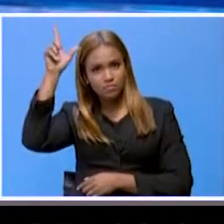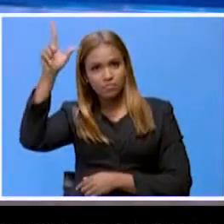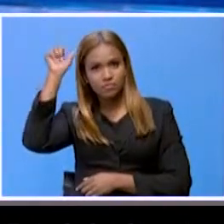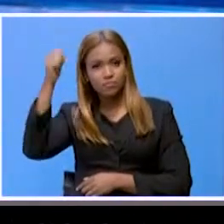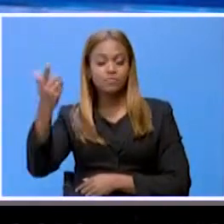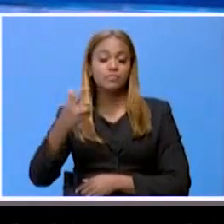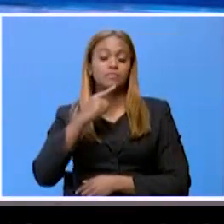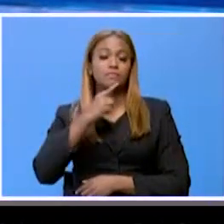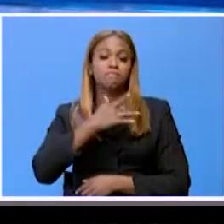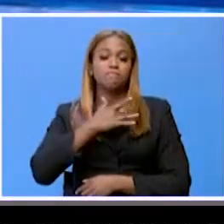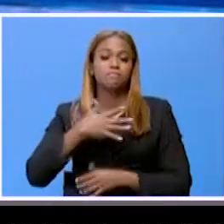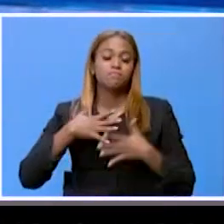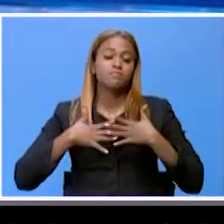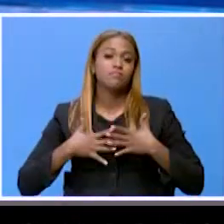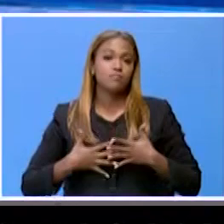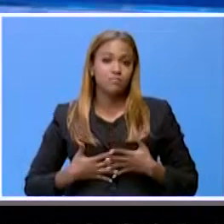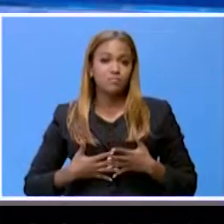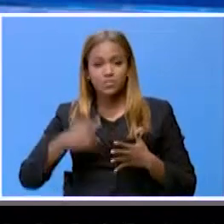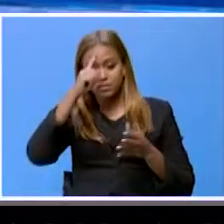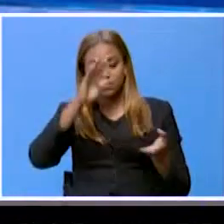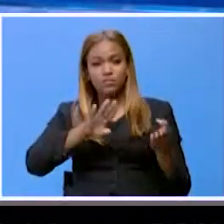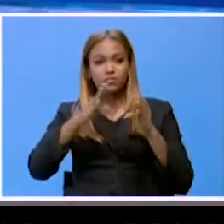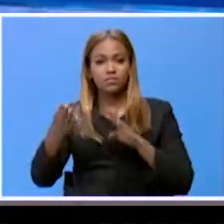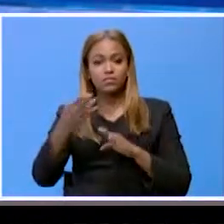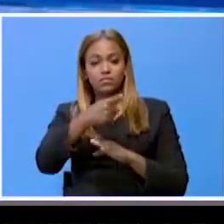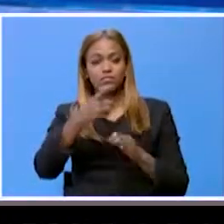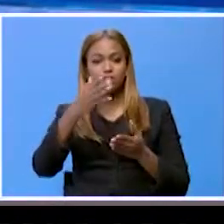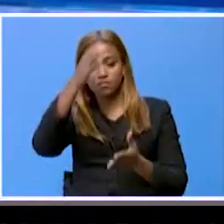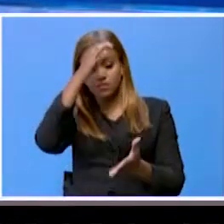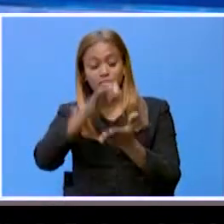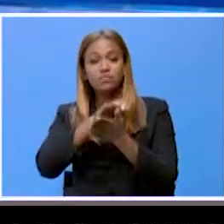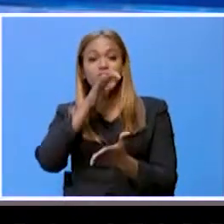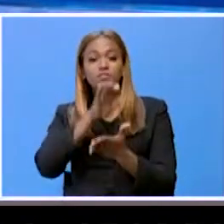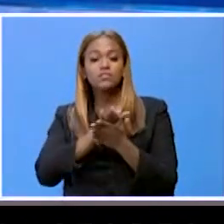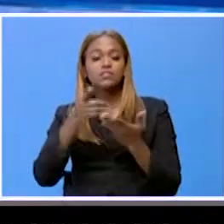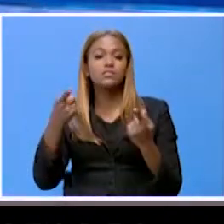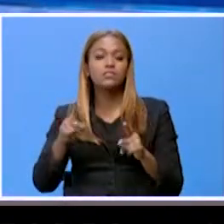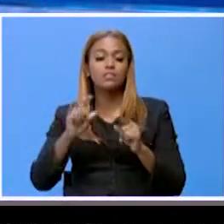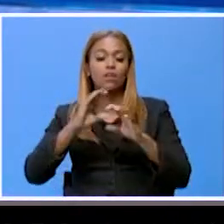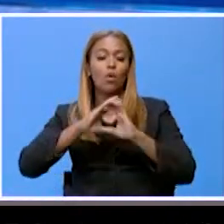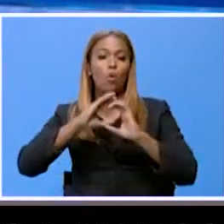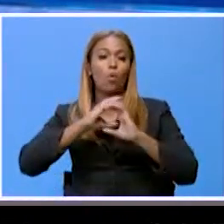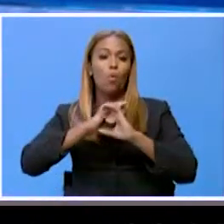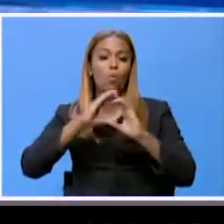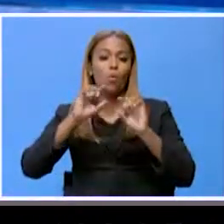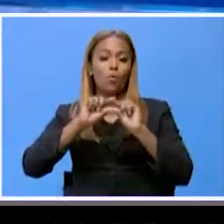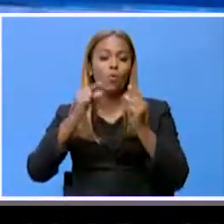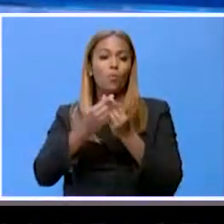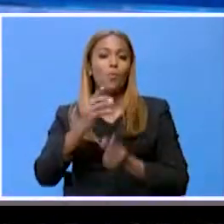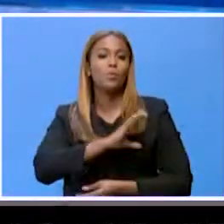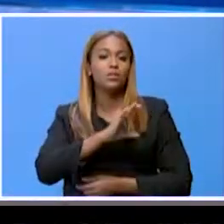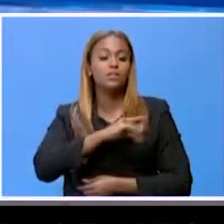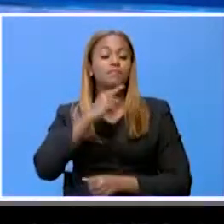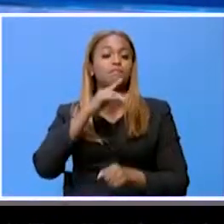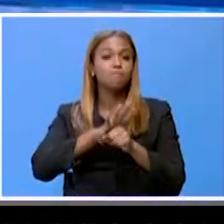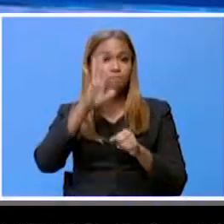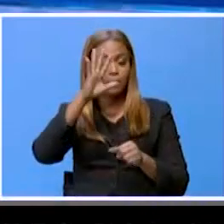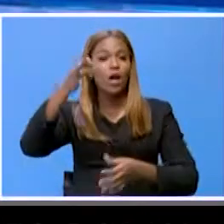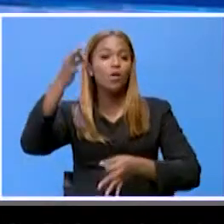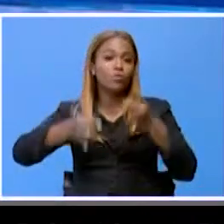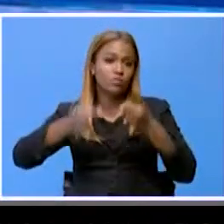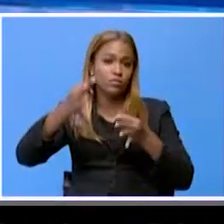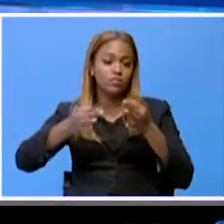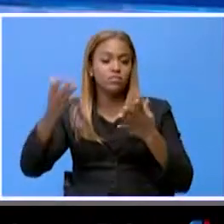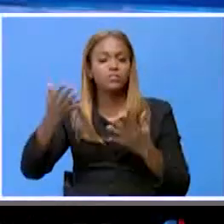quien reaccionó consternado por la muerte de la pareja a manos de una patrulla policial y prometió que habrá justicia.